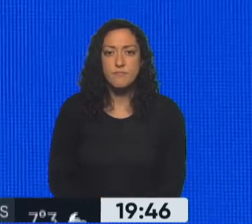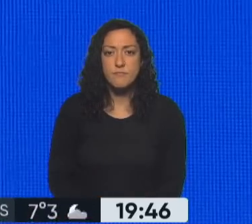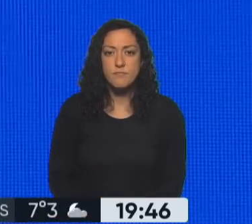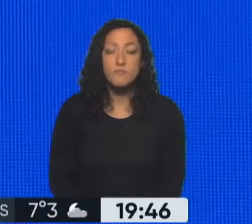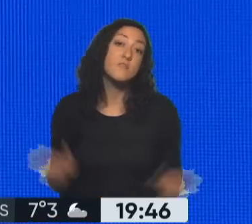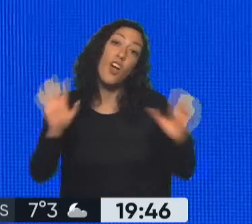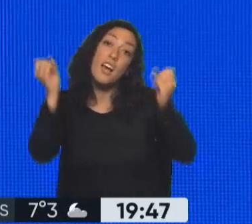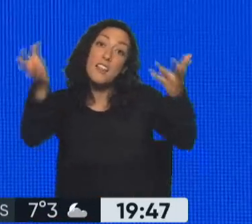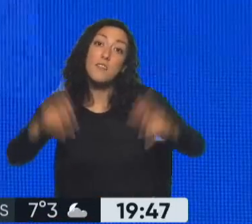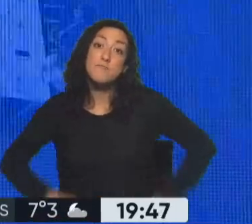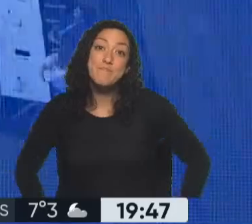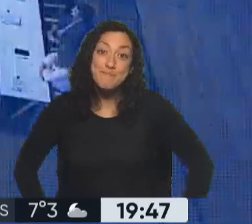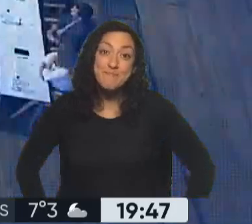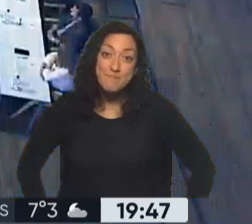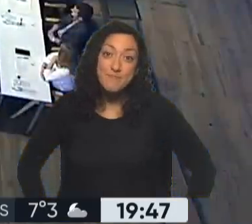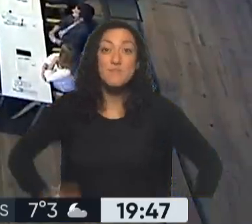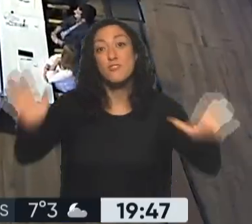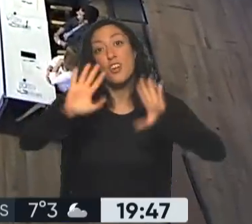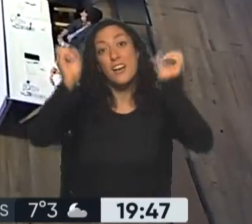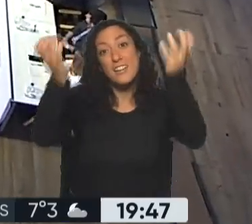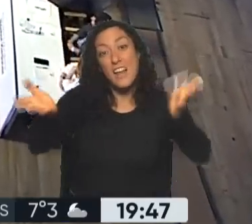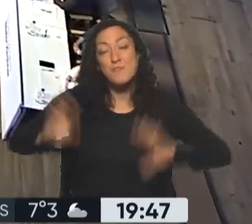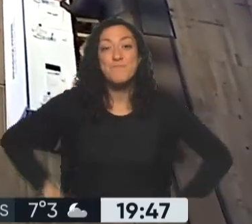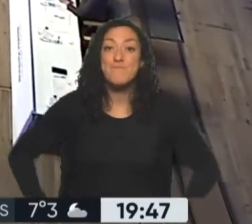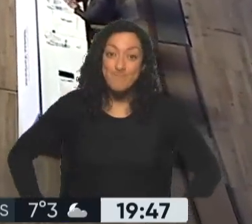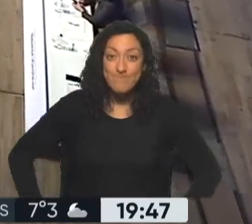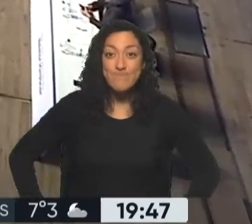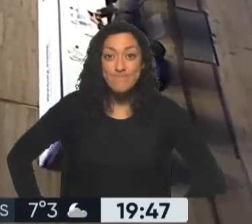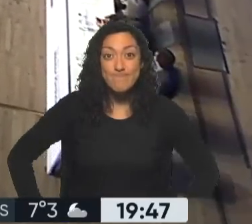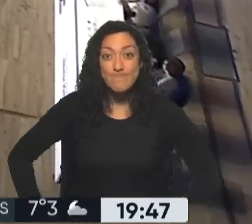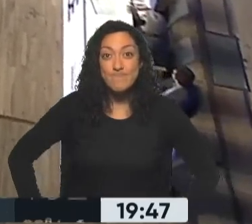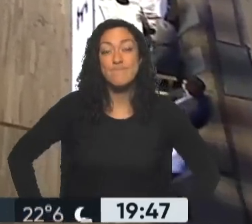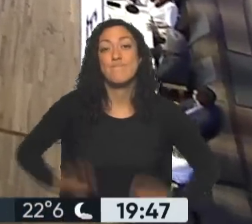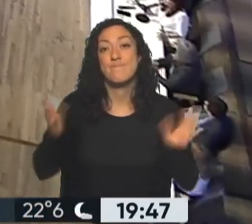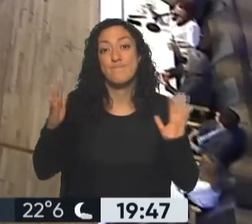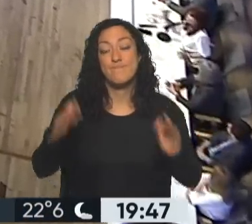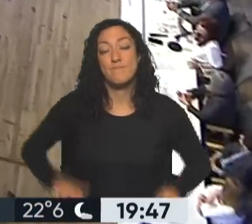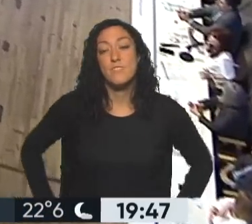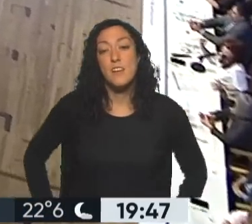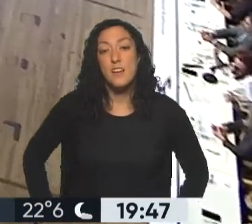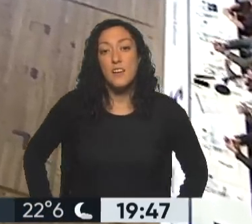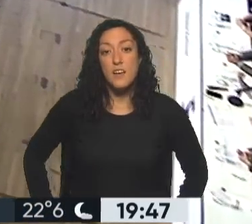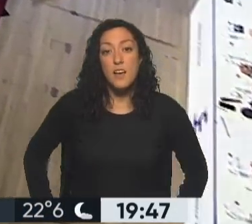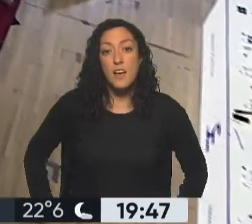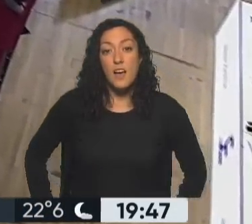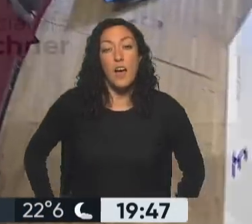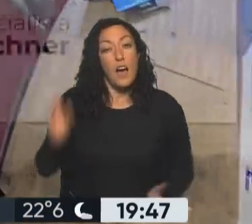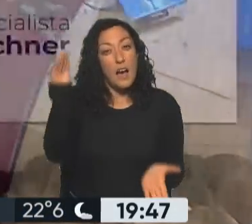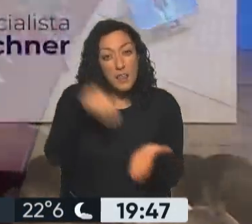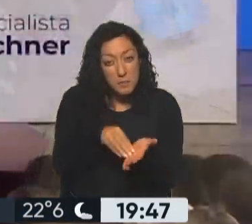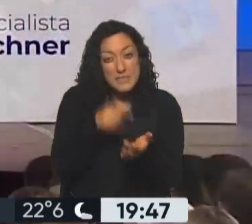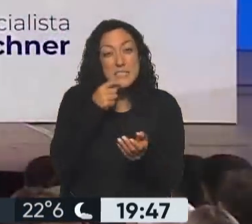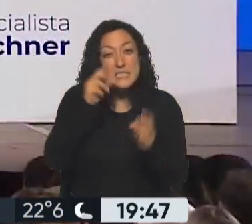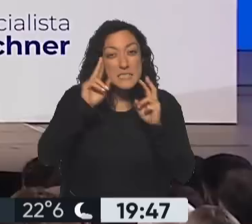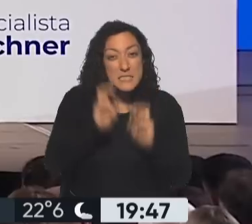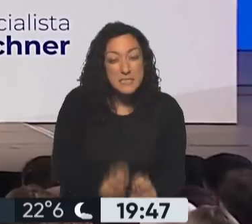Hola, ¿qué tal? Hola, ¿qué tal? Pero además, si vamos un poquito y raspamos un poquito